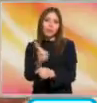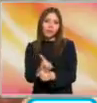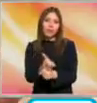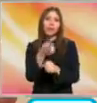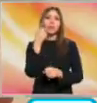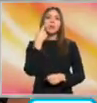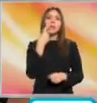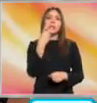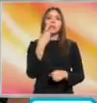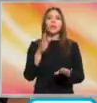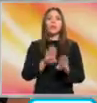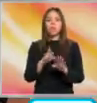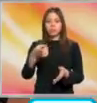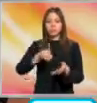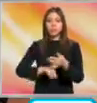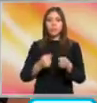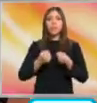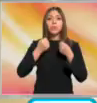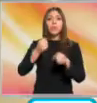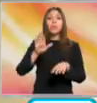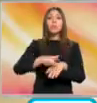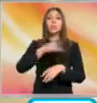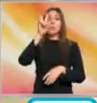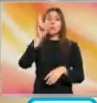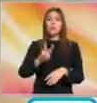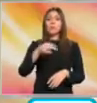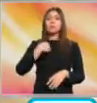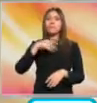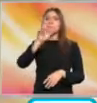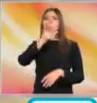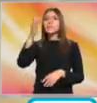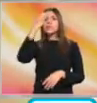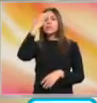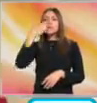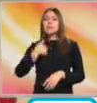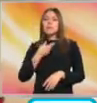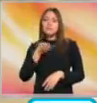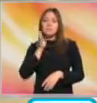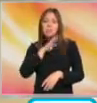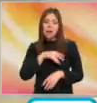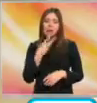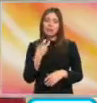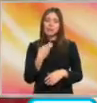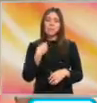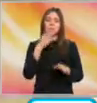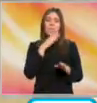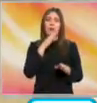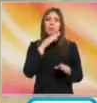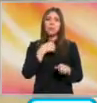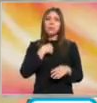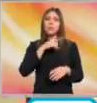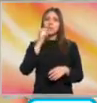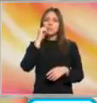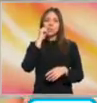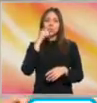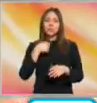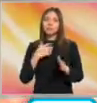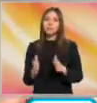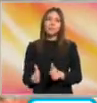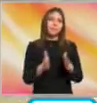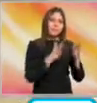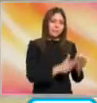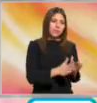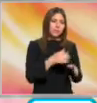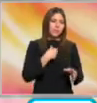una fortaleza, porque si yo de verdad la reconozco, la mejoro, la hago a un lado y la convierto